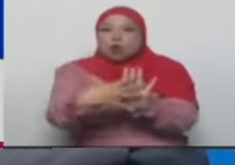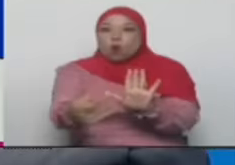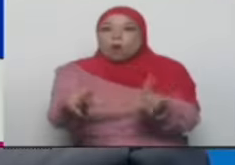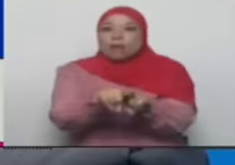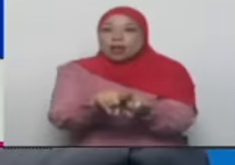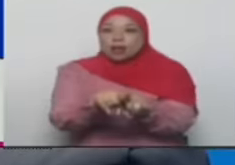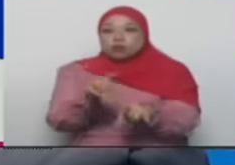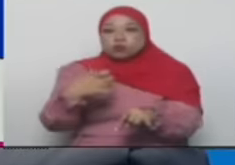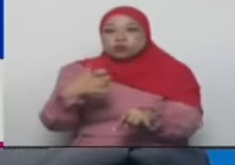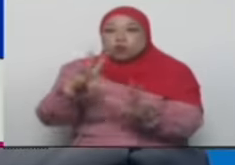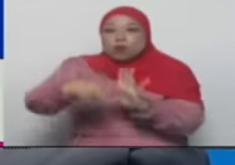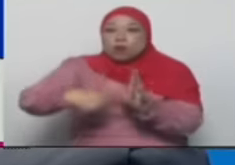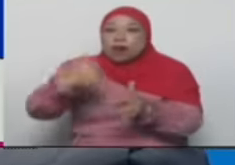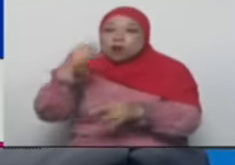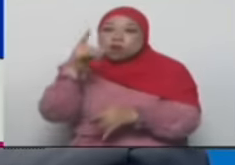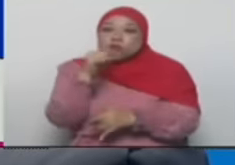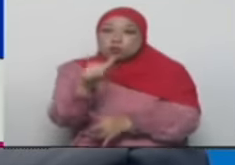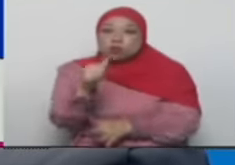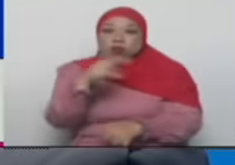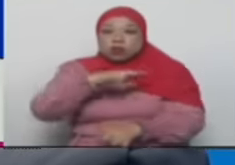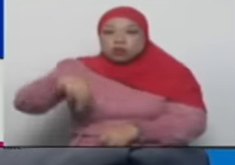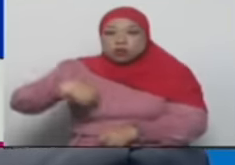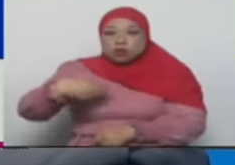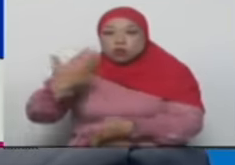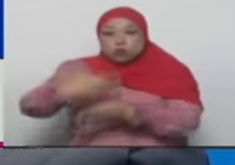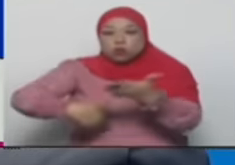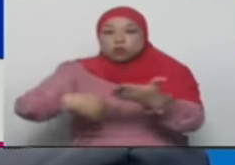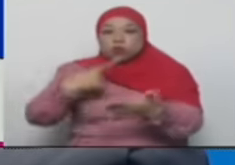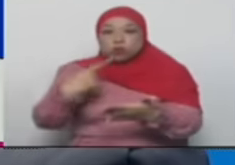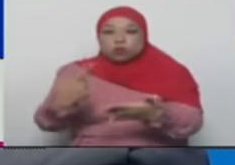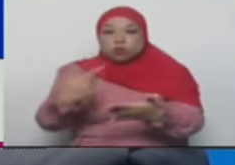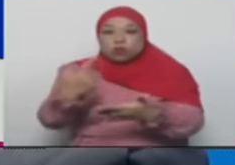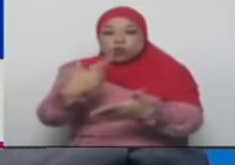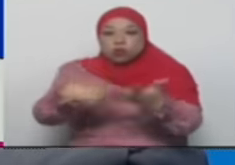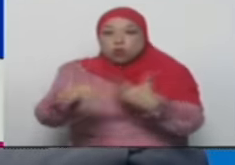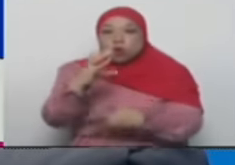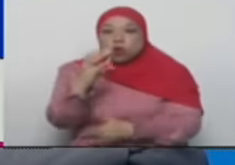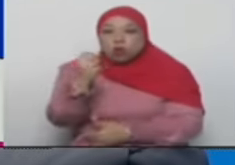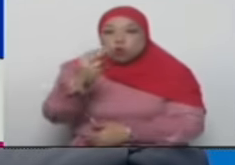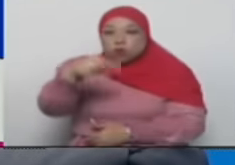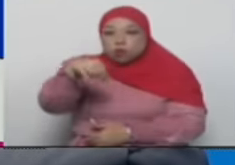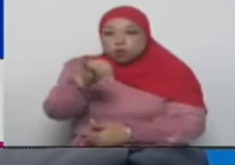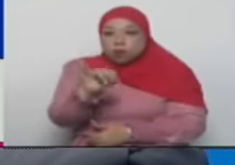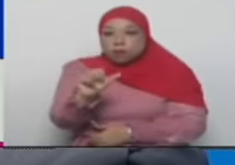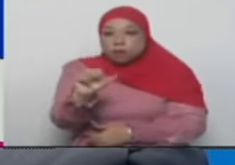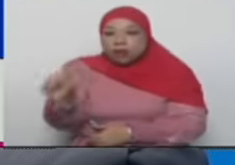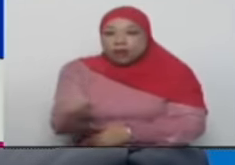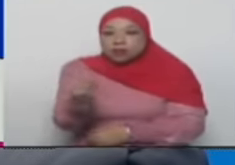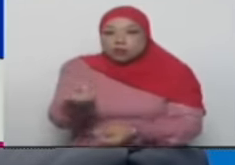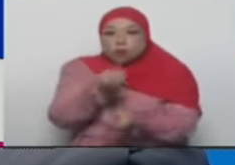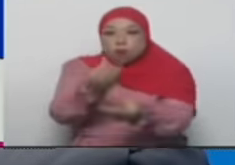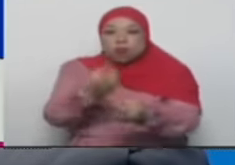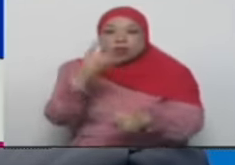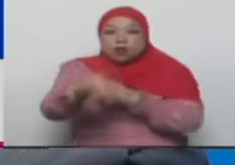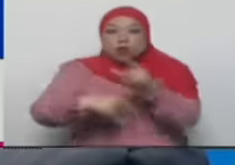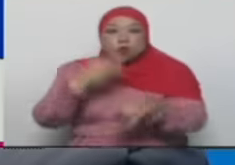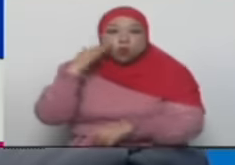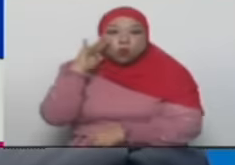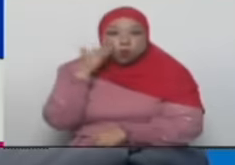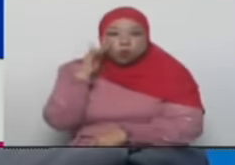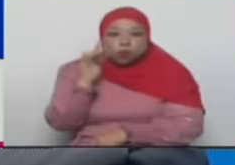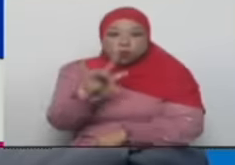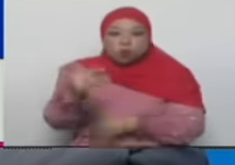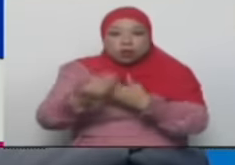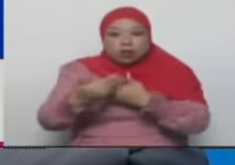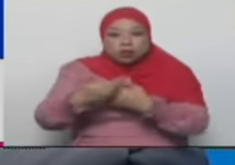de esto, han secuestrado información de nuestros portales, presidente. La nómina de Conviasa, por ejemplo, fue publicada en las redes sociales. Quisieron también atacar